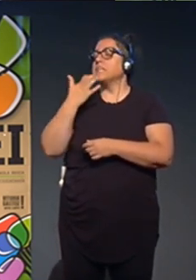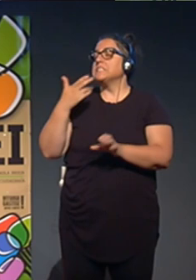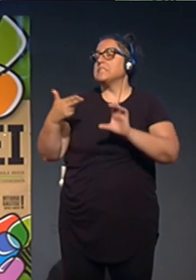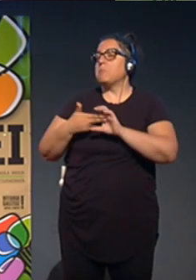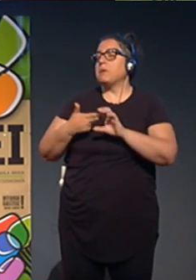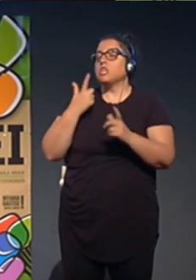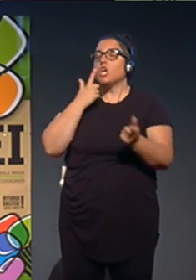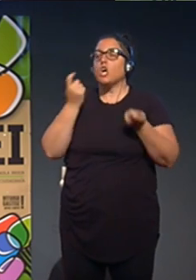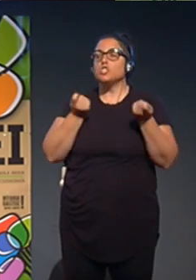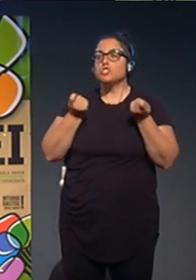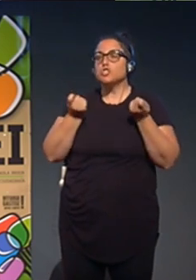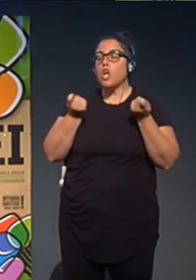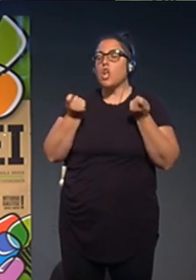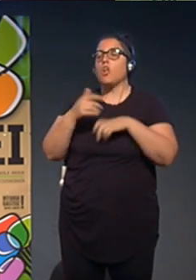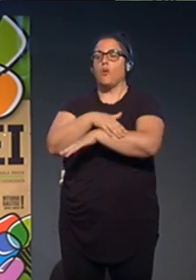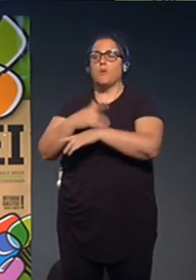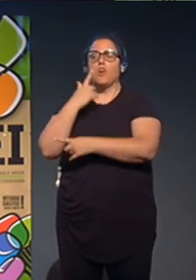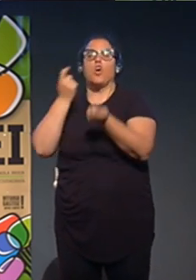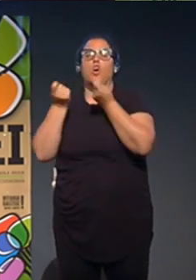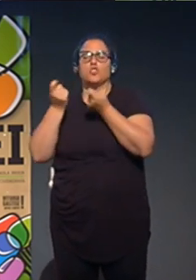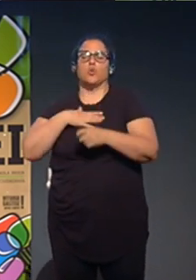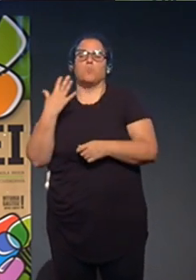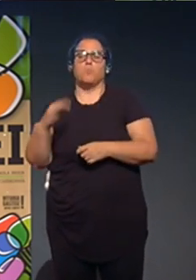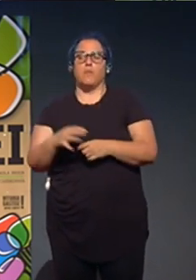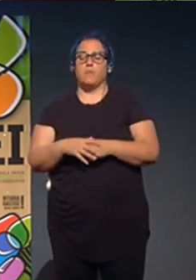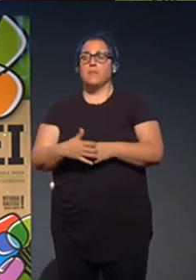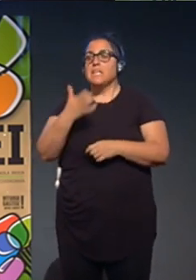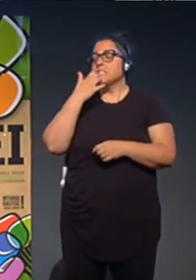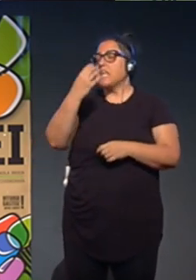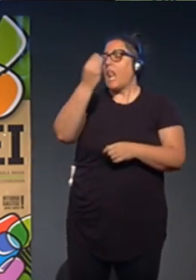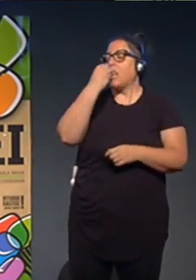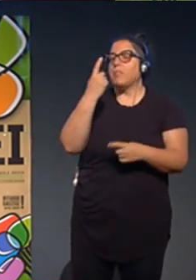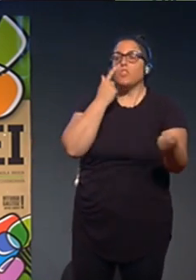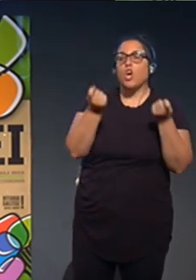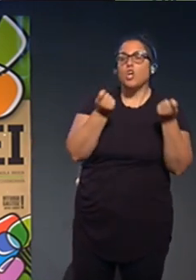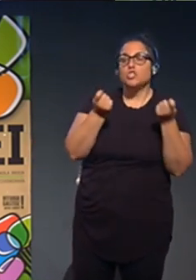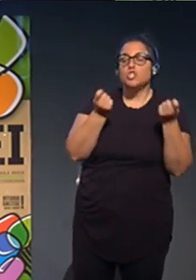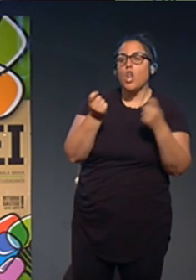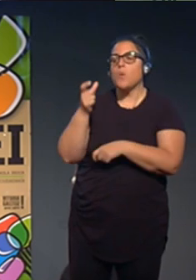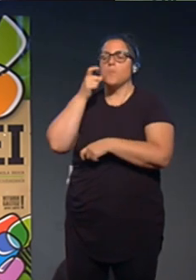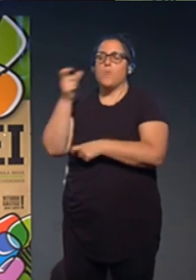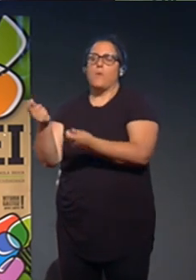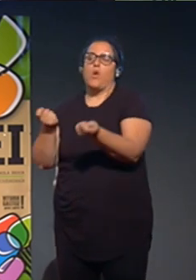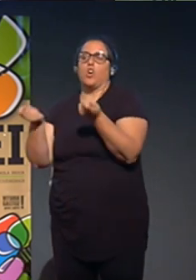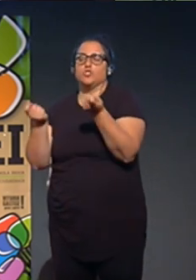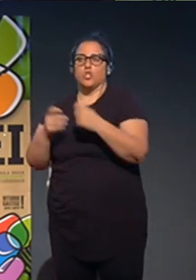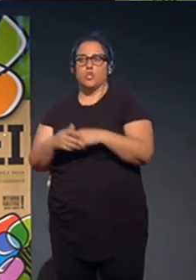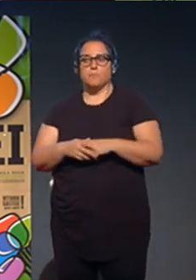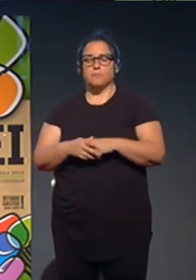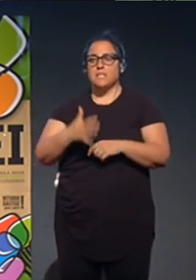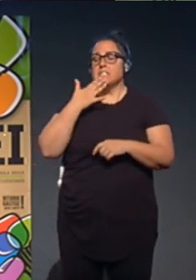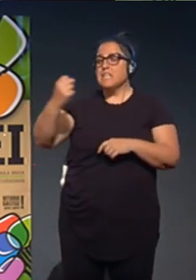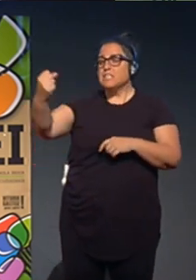petróleo controla los gobiernos quien controla los alimentos controla a los pueblos si tú pierdes